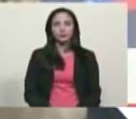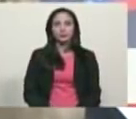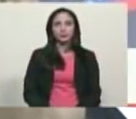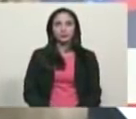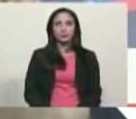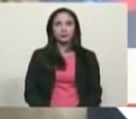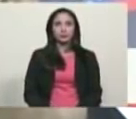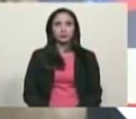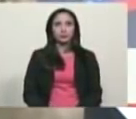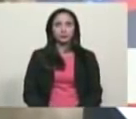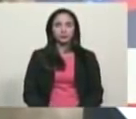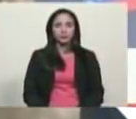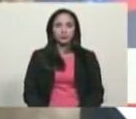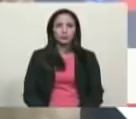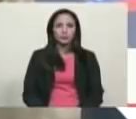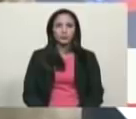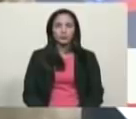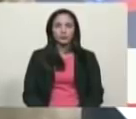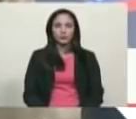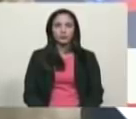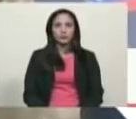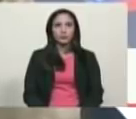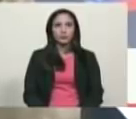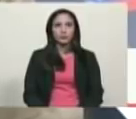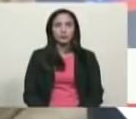ni FedEx.